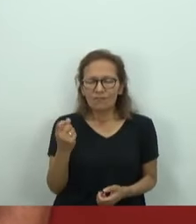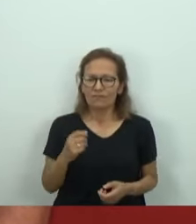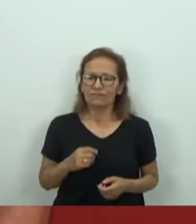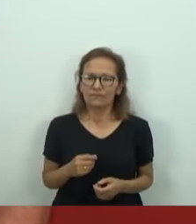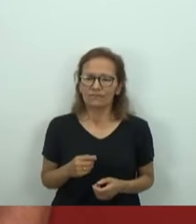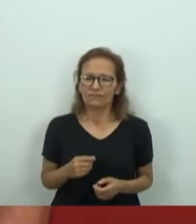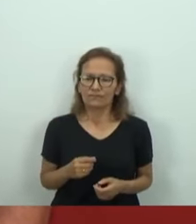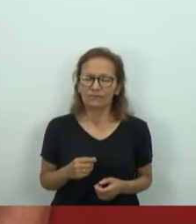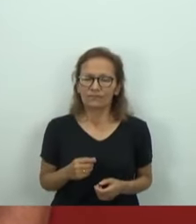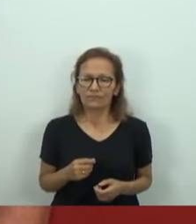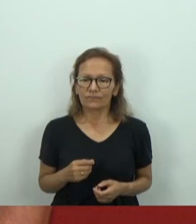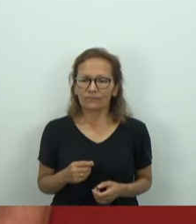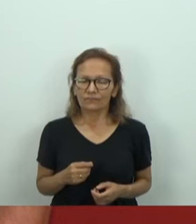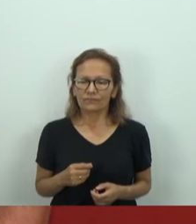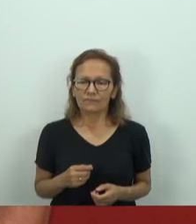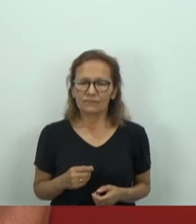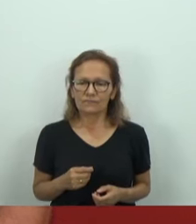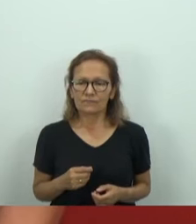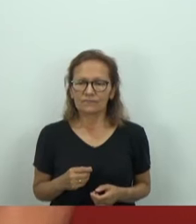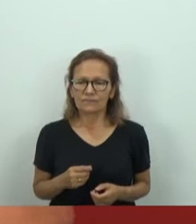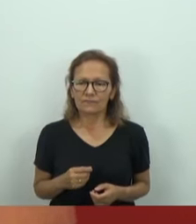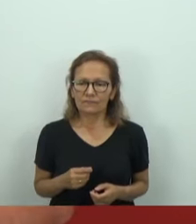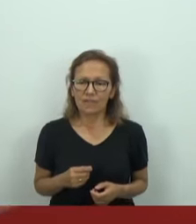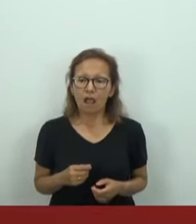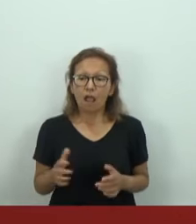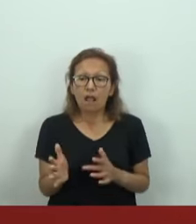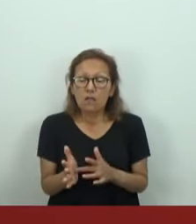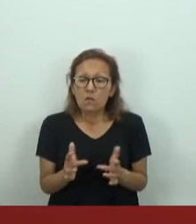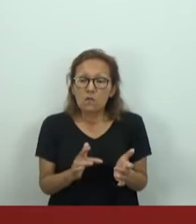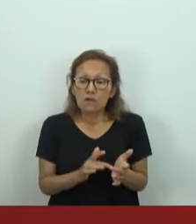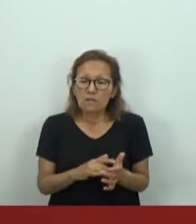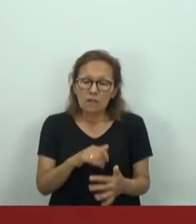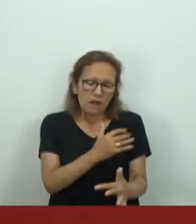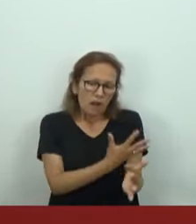que Jesucristo la lleve al cielo